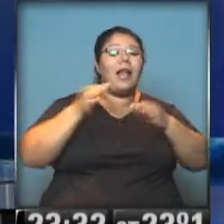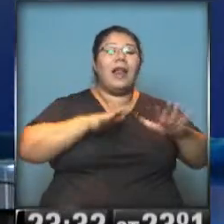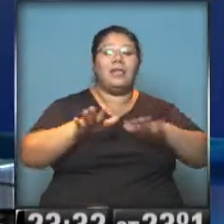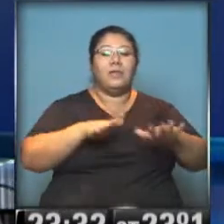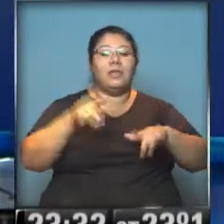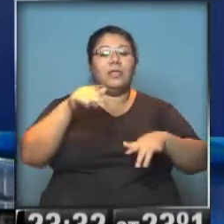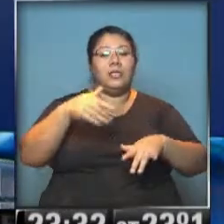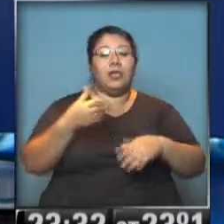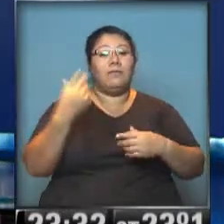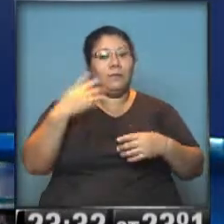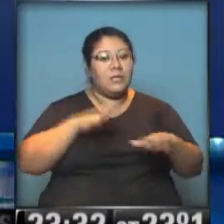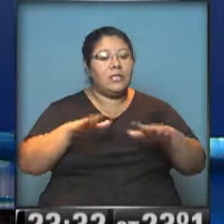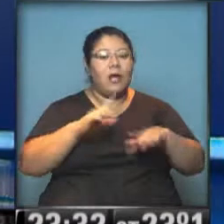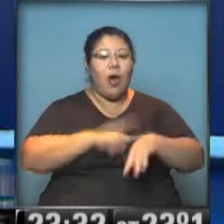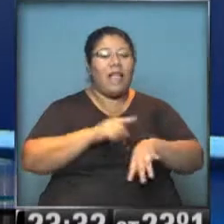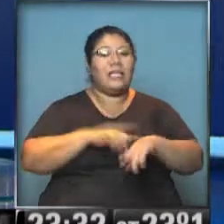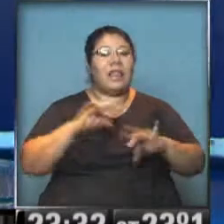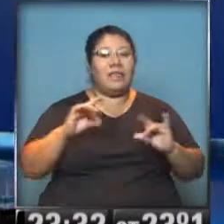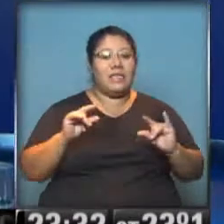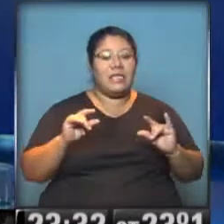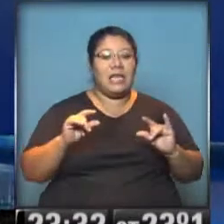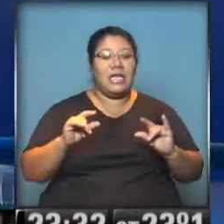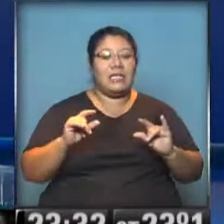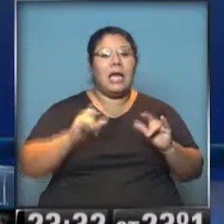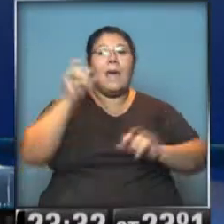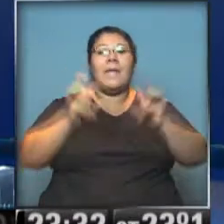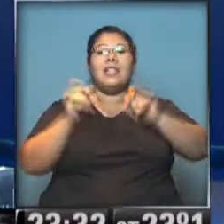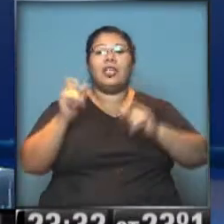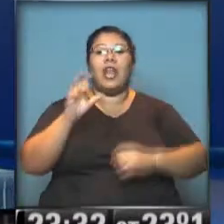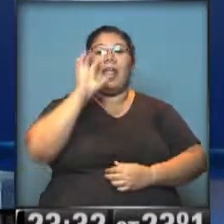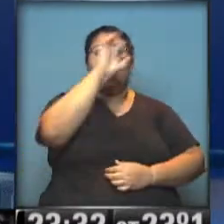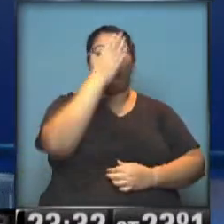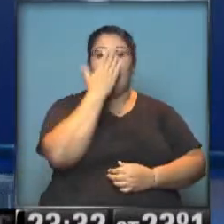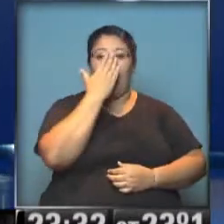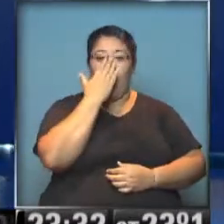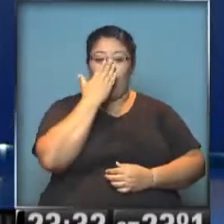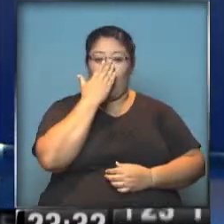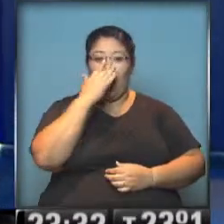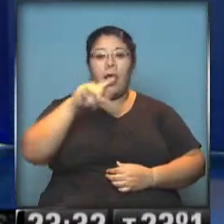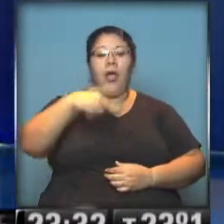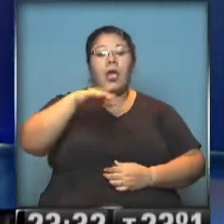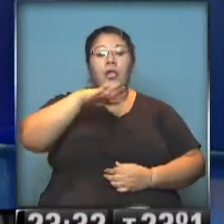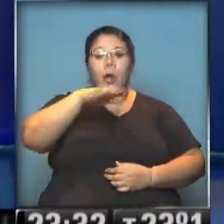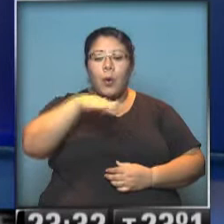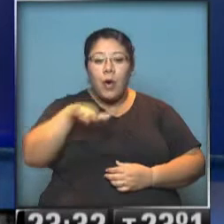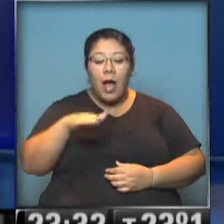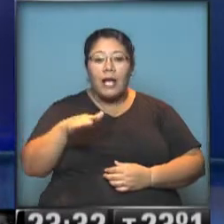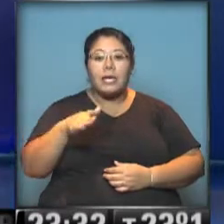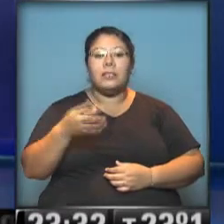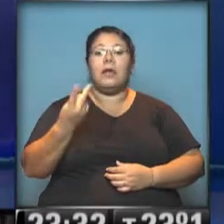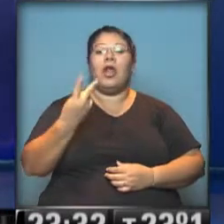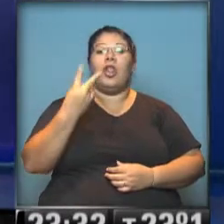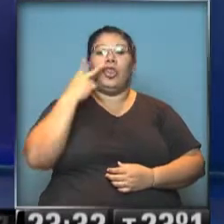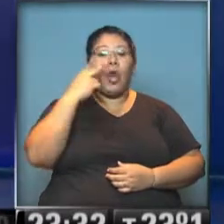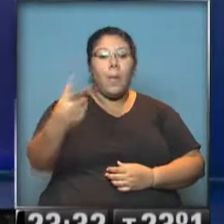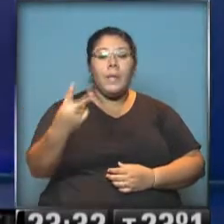horas. Horas críticas están viviendo los ciudadanos de Córdoba, en Capital y en algunas localidades donde todavía siguen más de 2.000